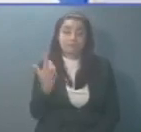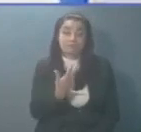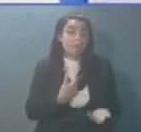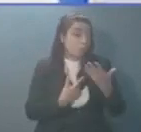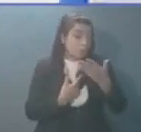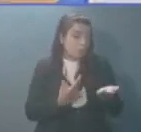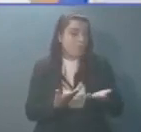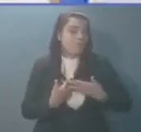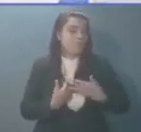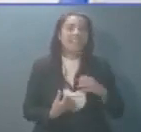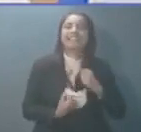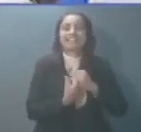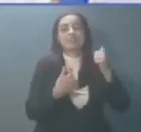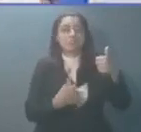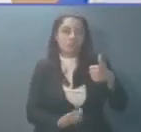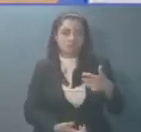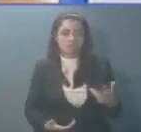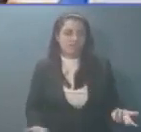referimos. Y